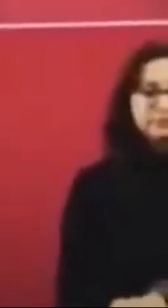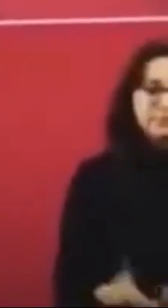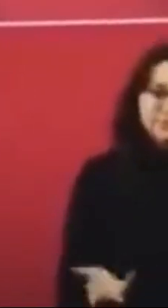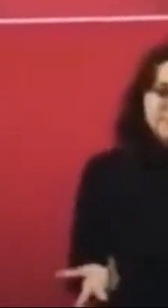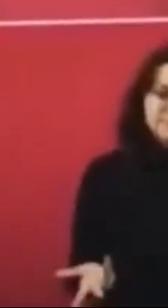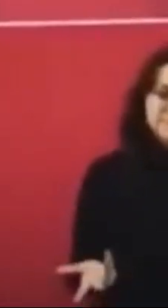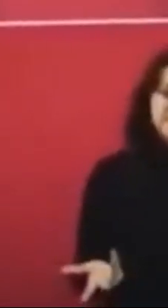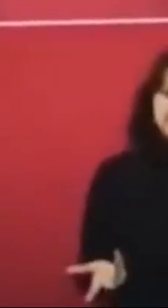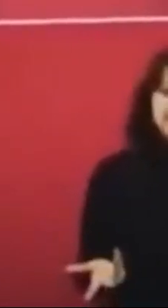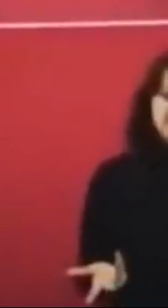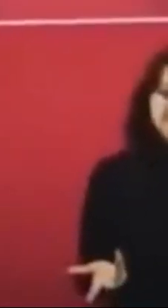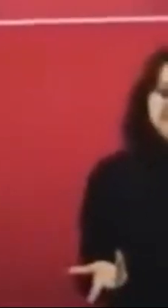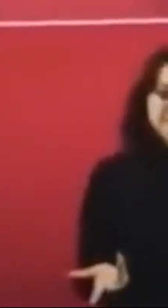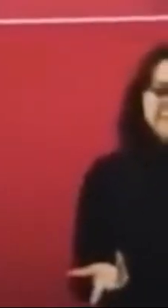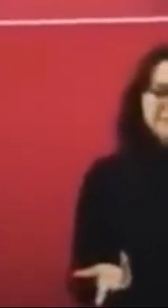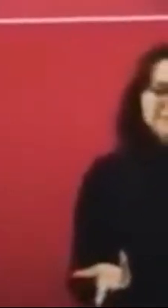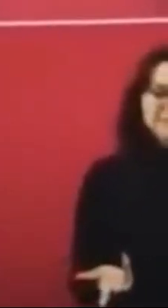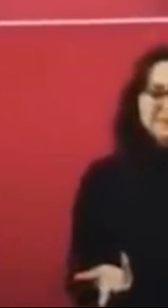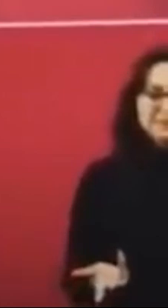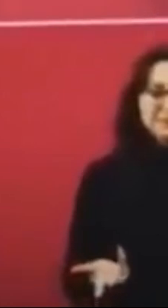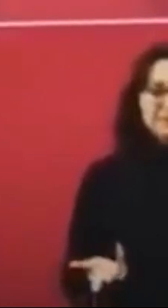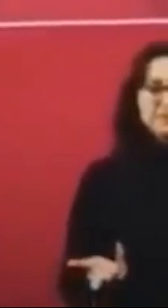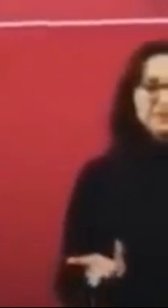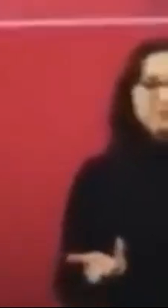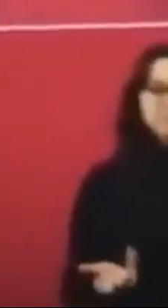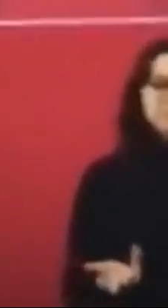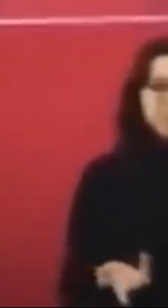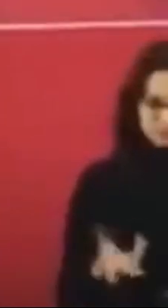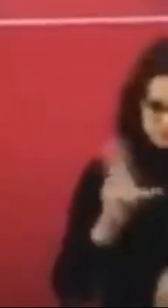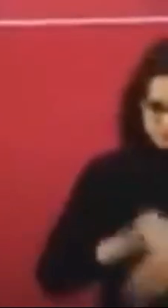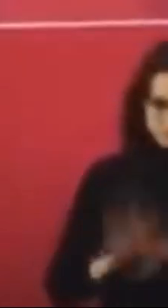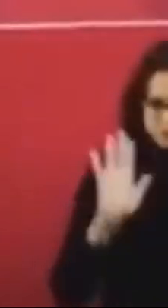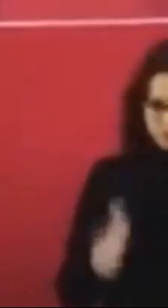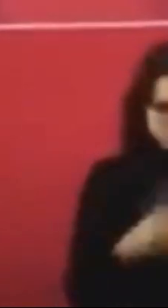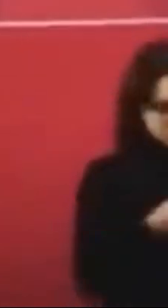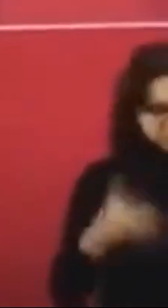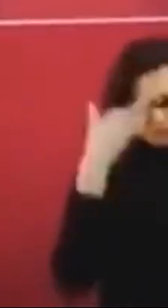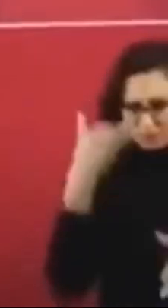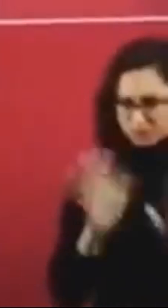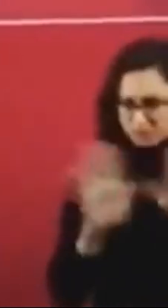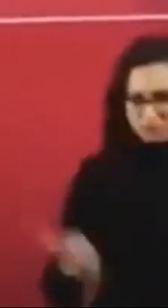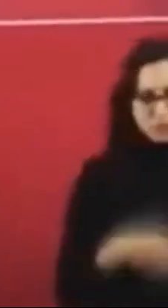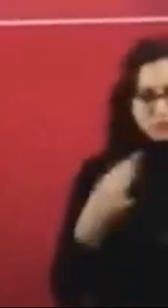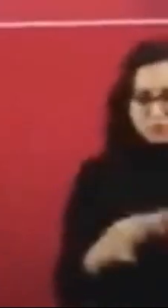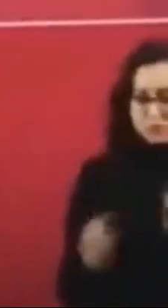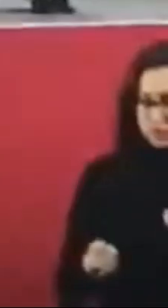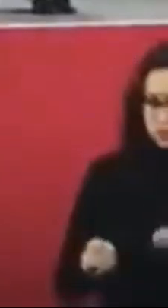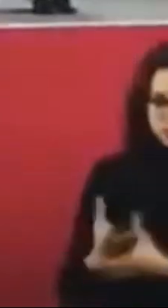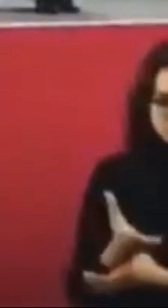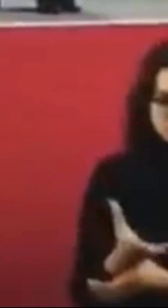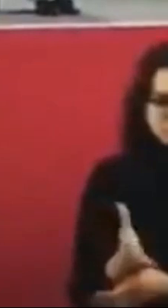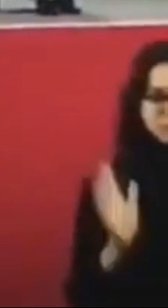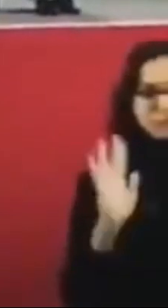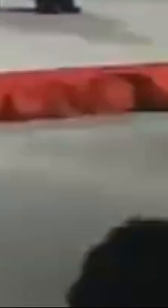Entonces, en vez de dejarlo en libertad, porque ya cumplió su condena,